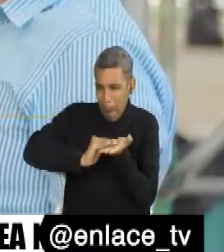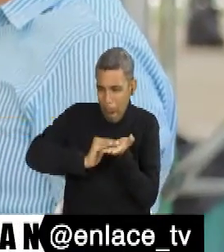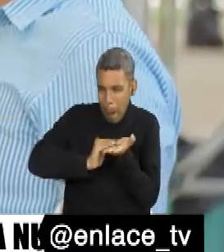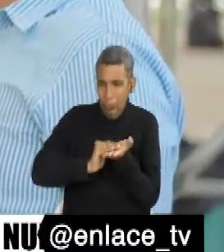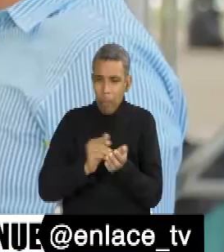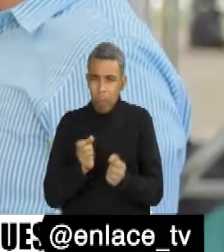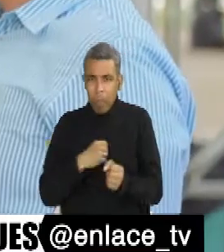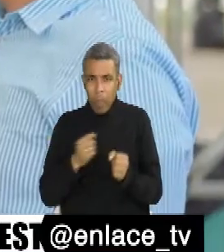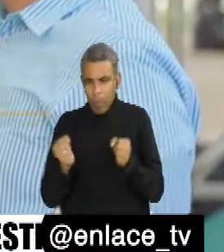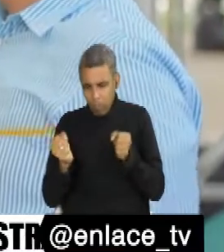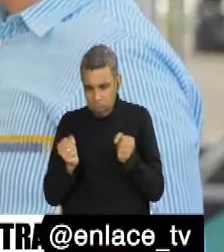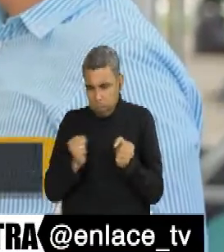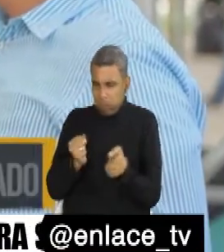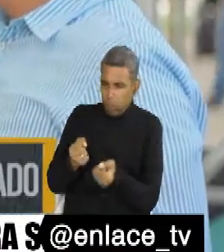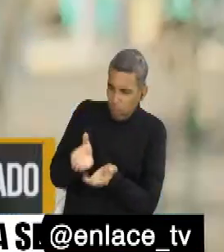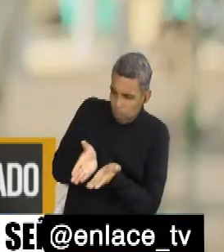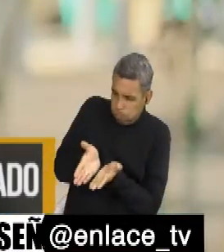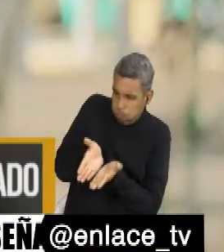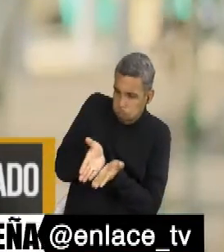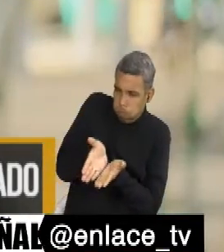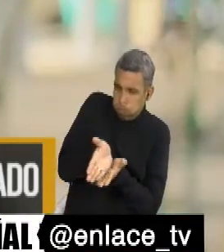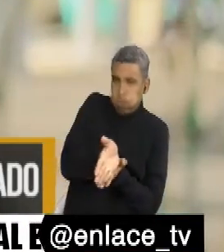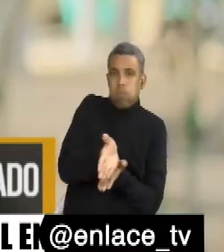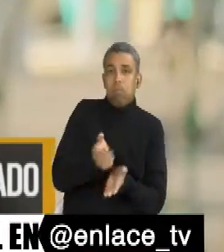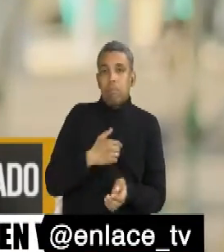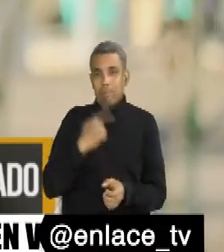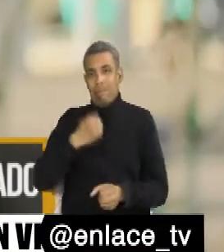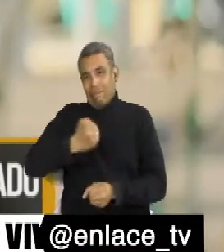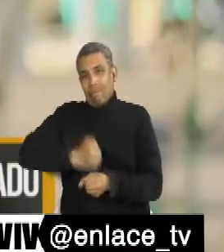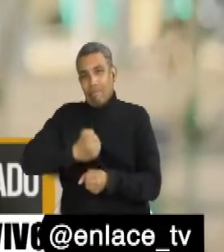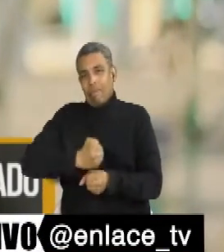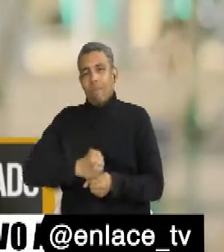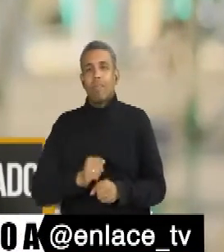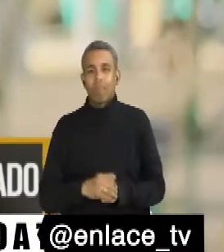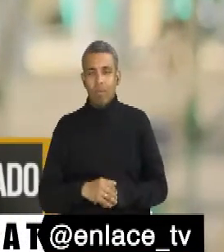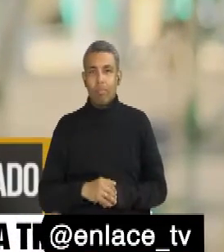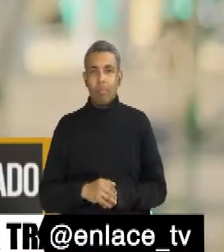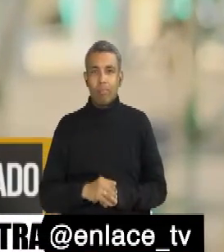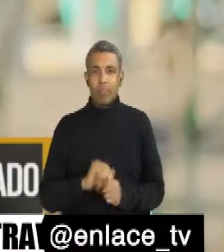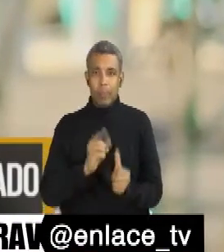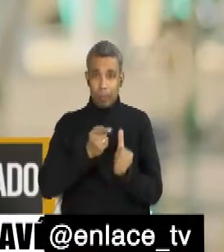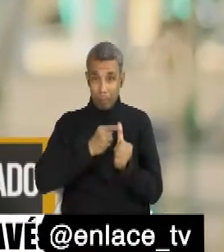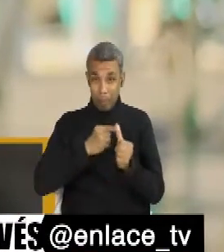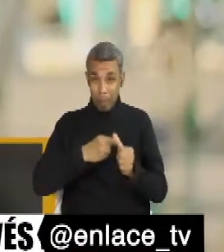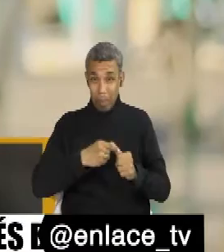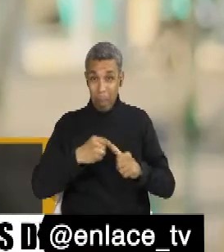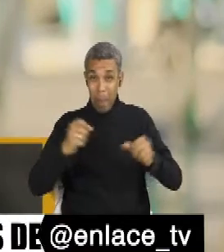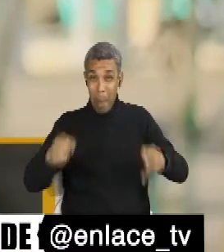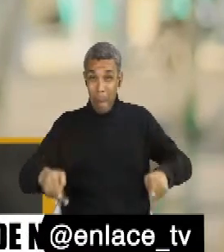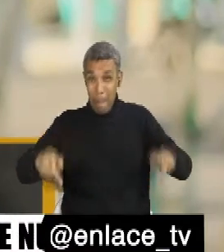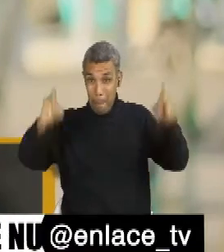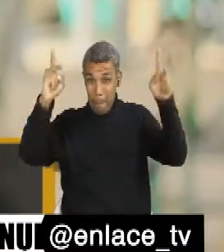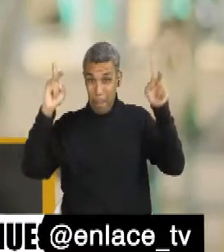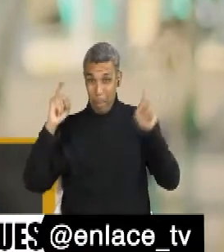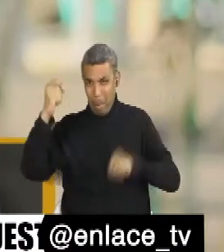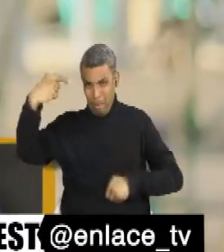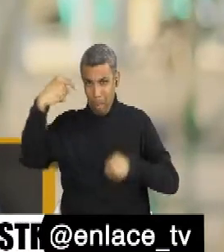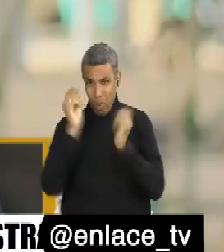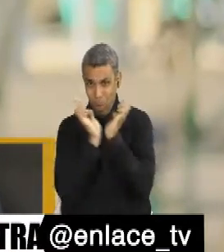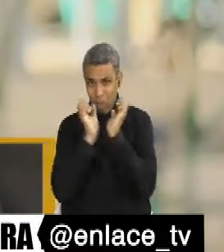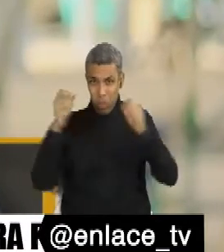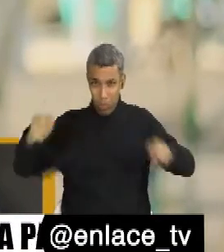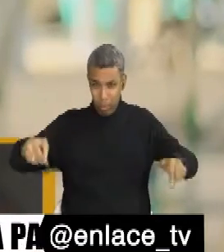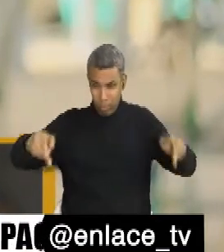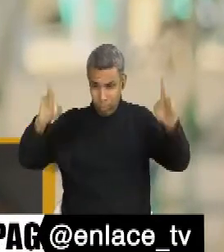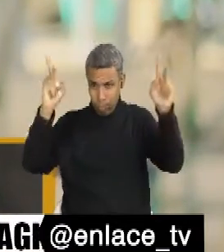se harán para mejorar la movilidad en la zona. Nosotros estuvimos haciendo una inspección de todo el puente en conjunto, todo el tema estructural. El mismo